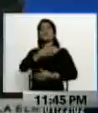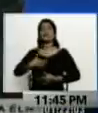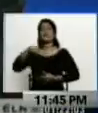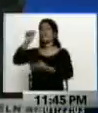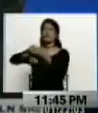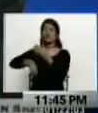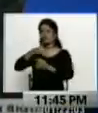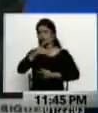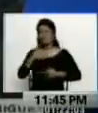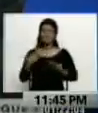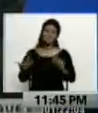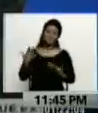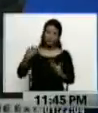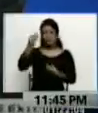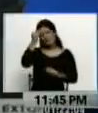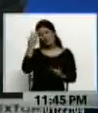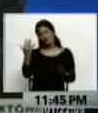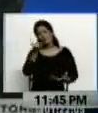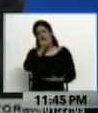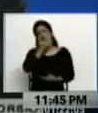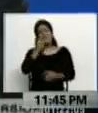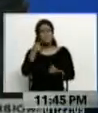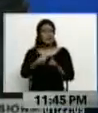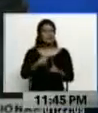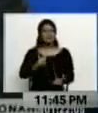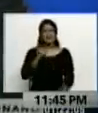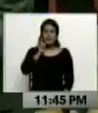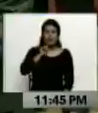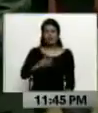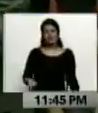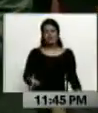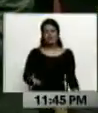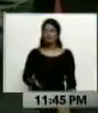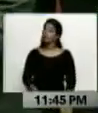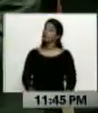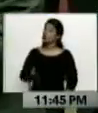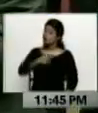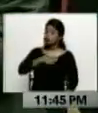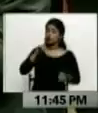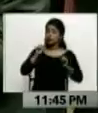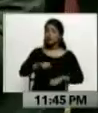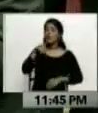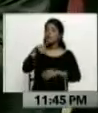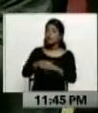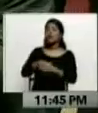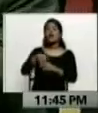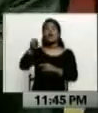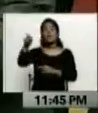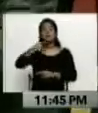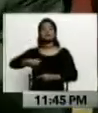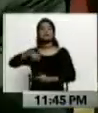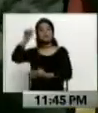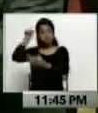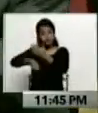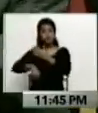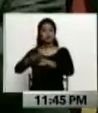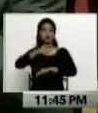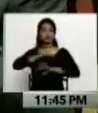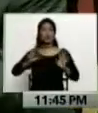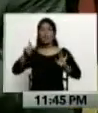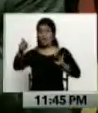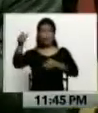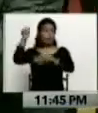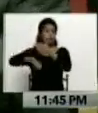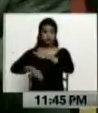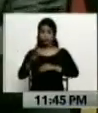No solamente equivocado sino que Parra el abandono de cargo porque hay